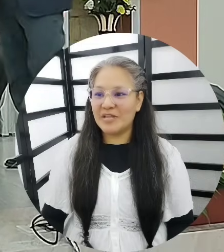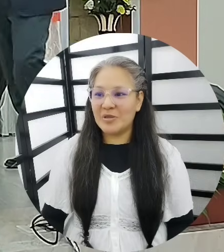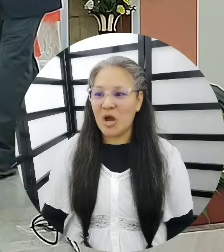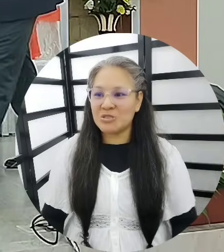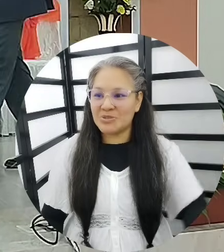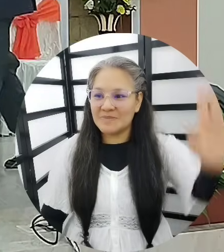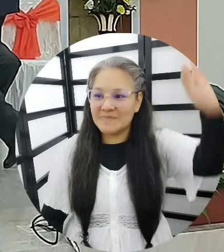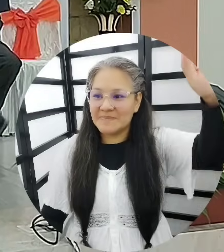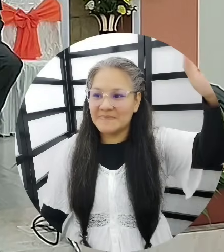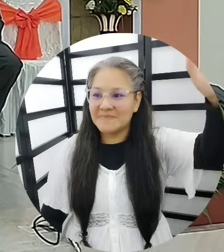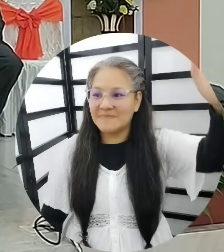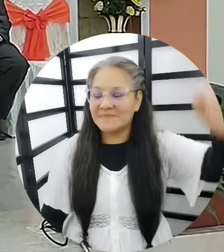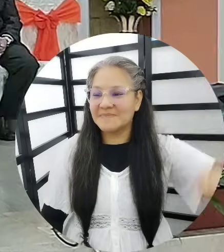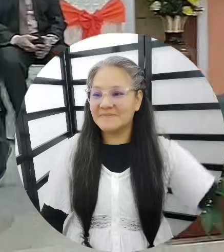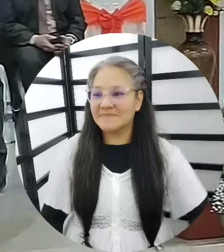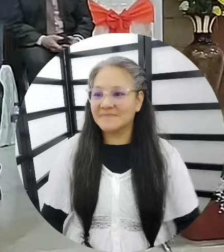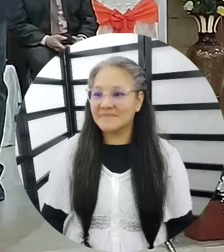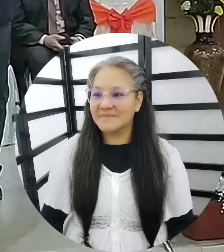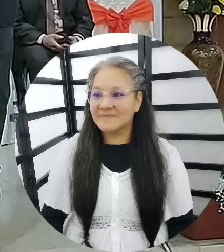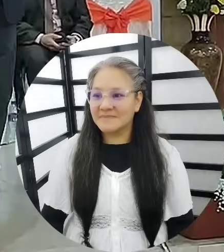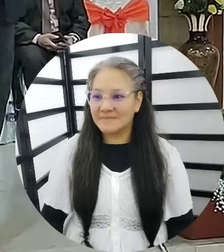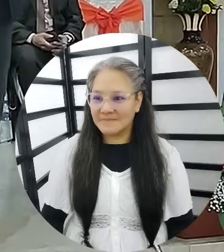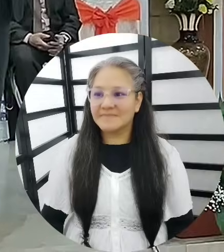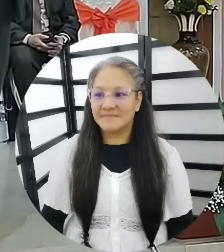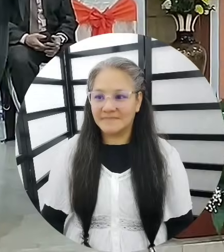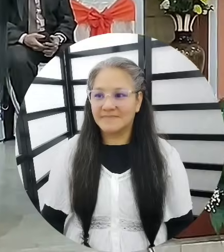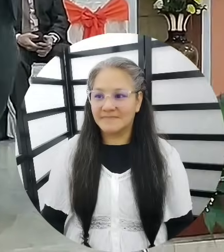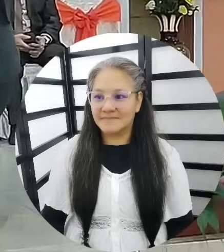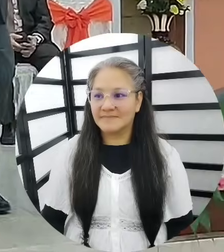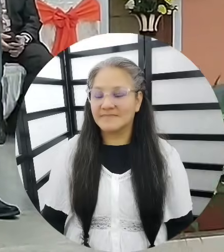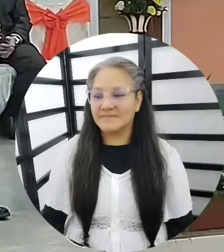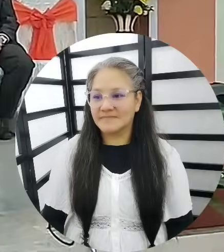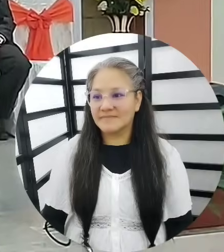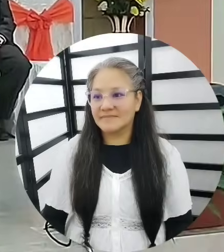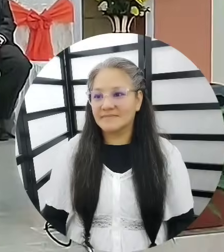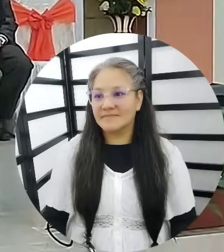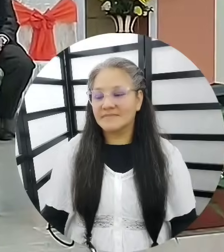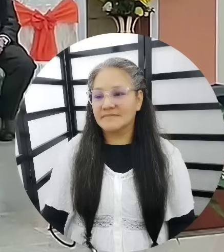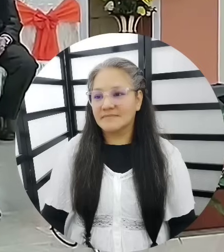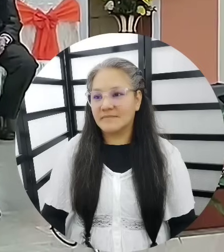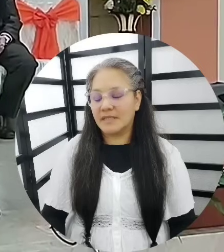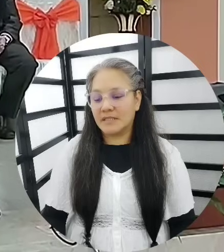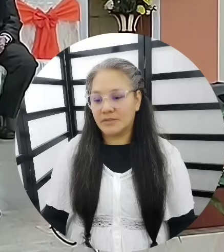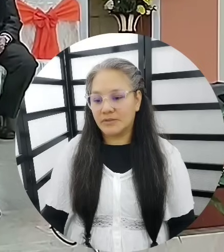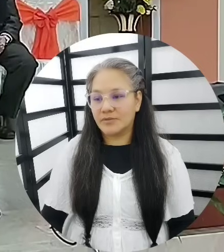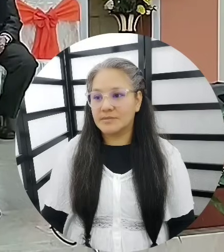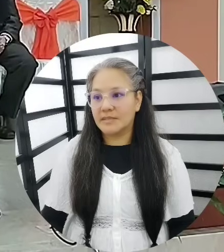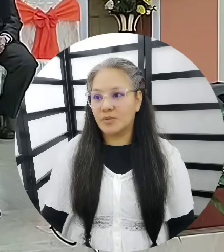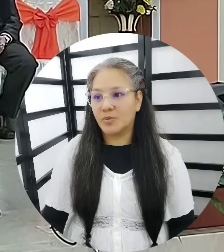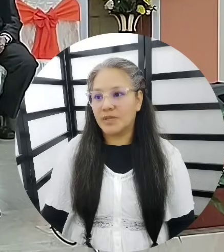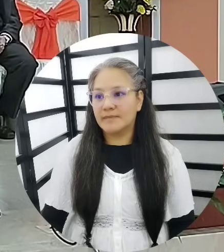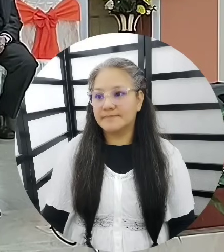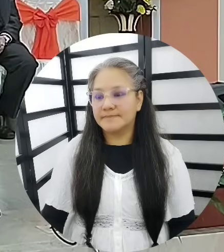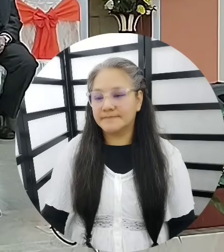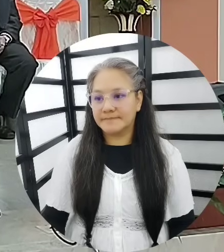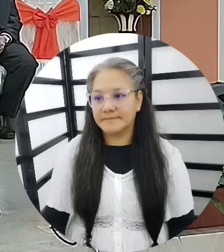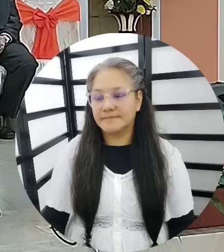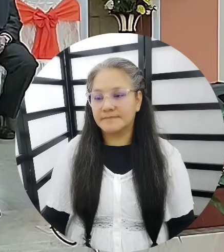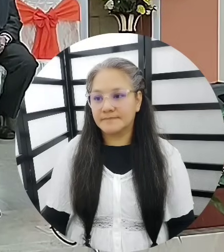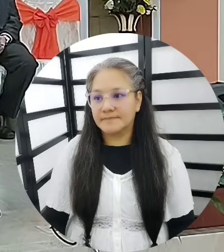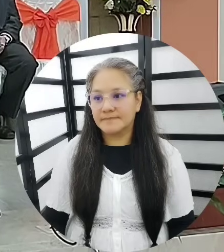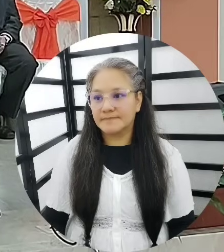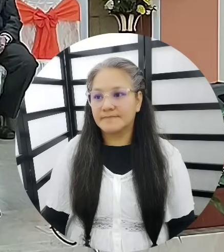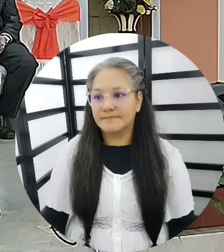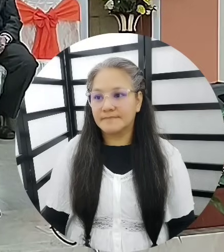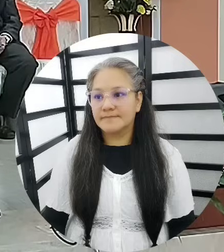Oiga, hermanos míos, ¿sabe que la gente nos conoce? La gente te conoce. Usted no se puede